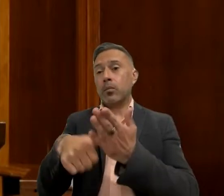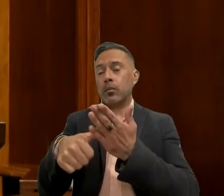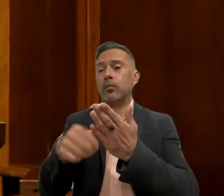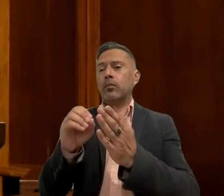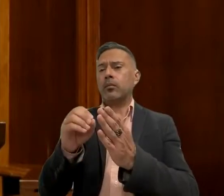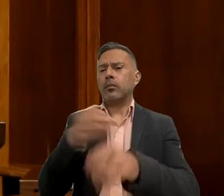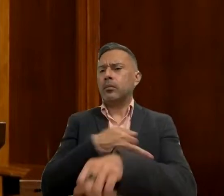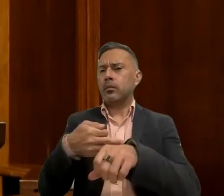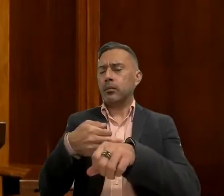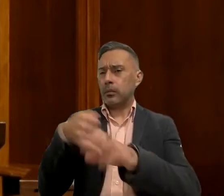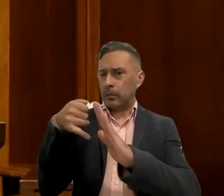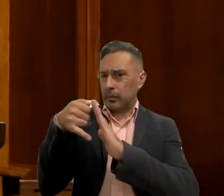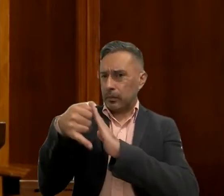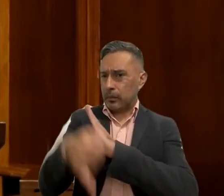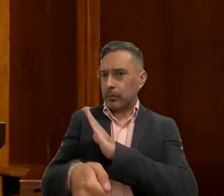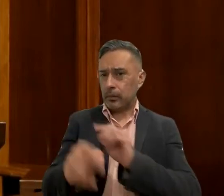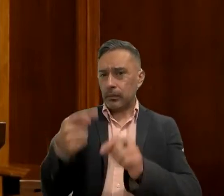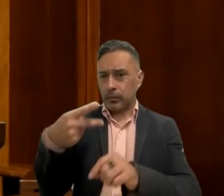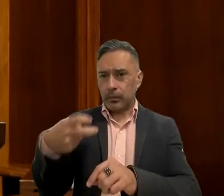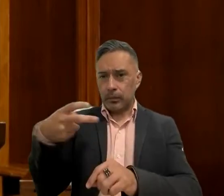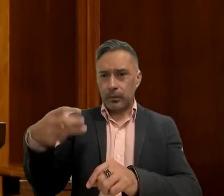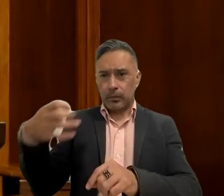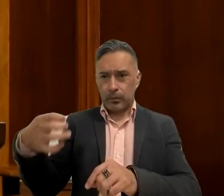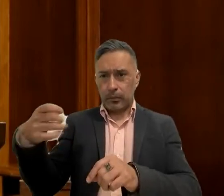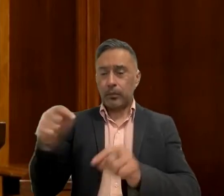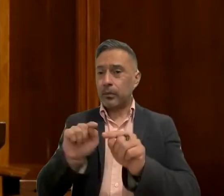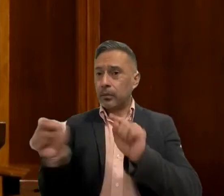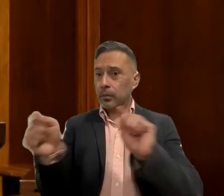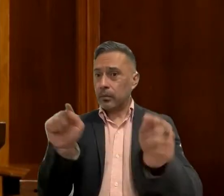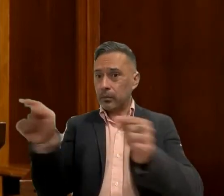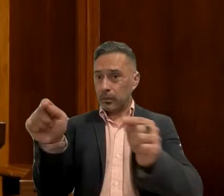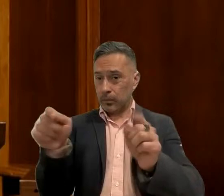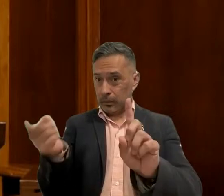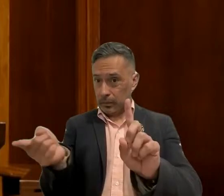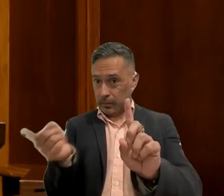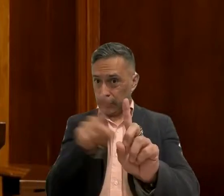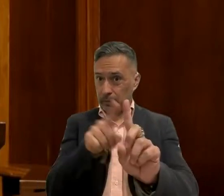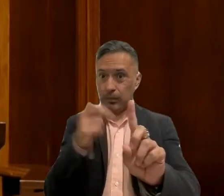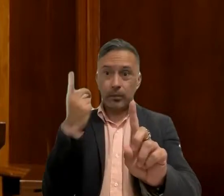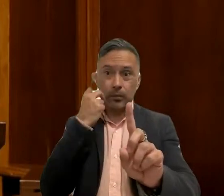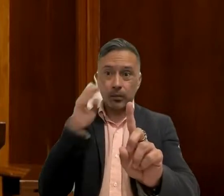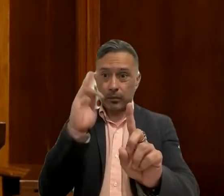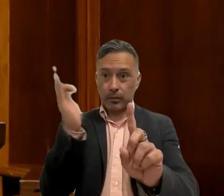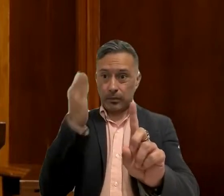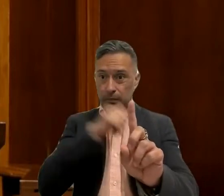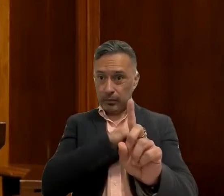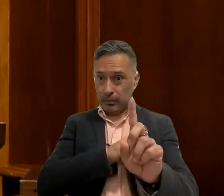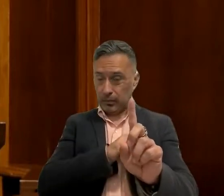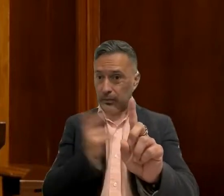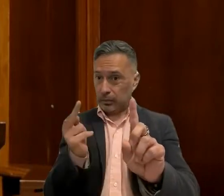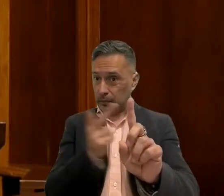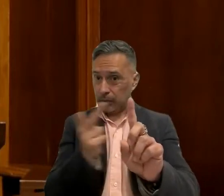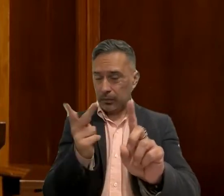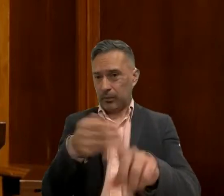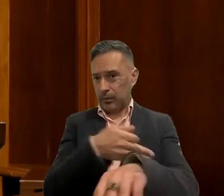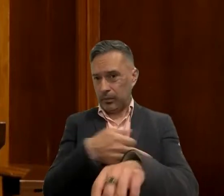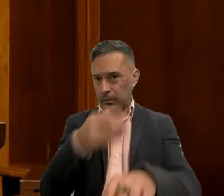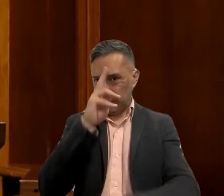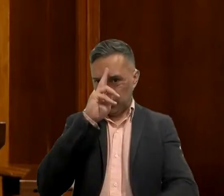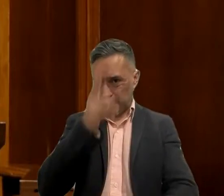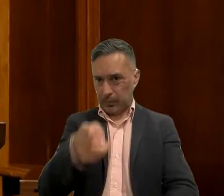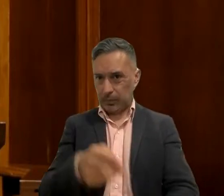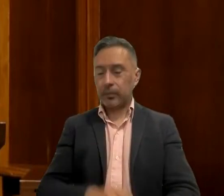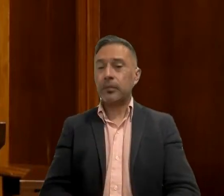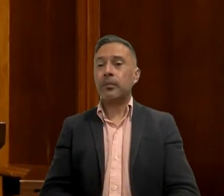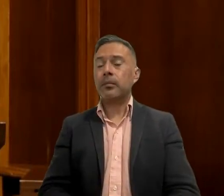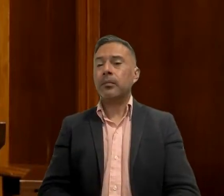4º grado, de afinidad hasta el 2º grado con la persona que esté ejerciendo la titularidad del cargo para el que se